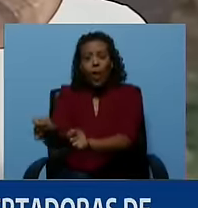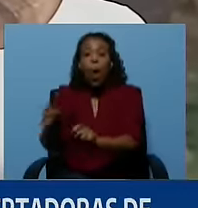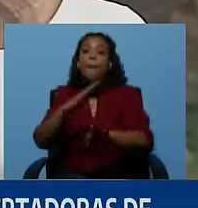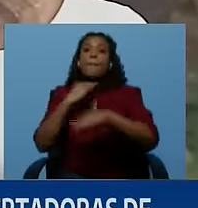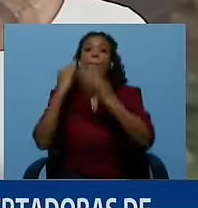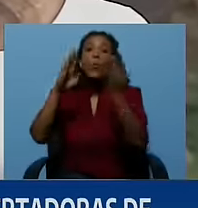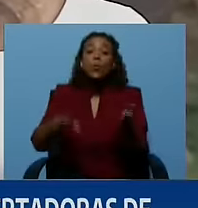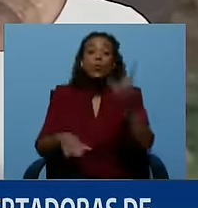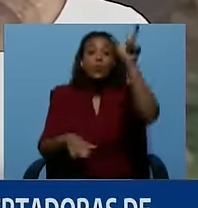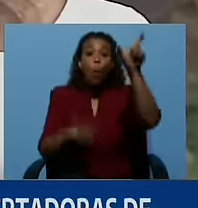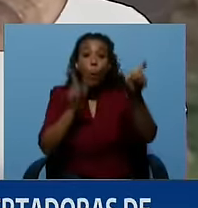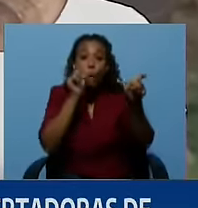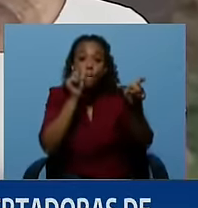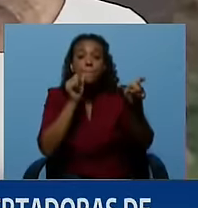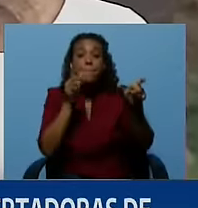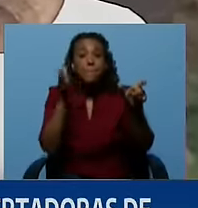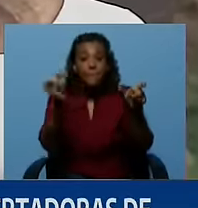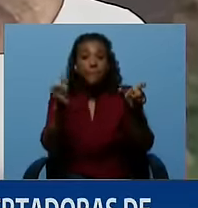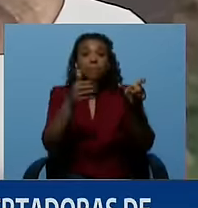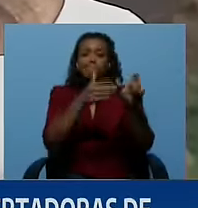post-mortem,